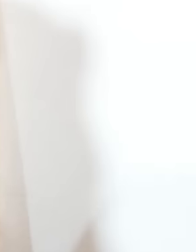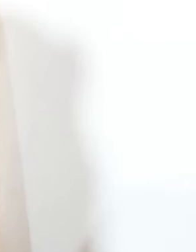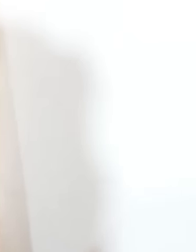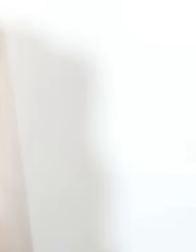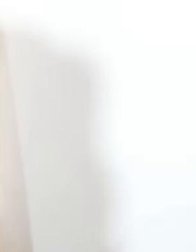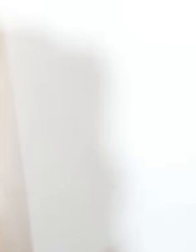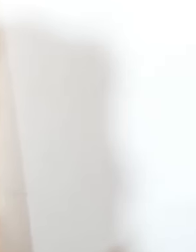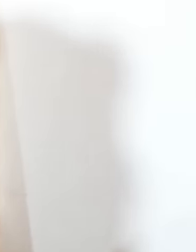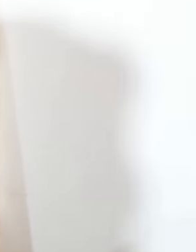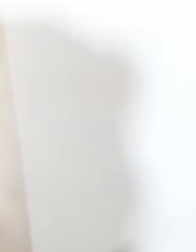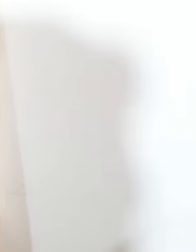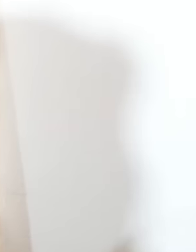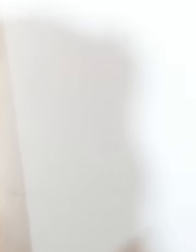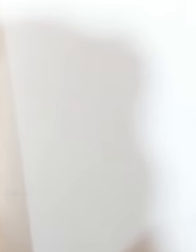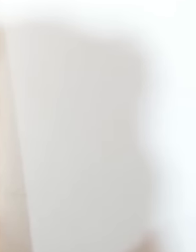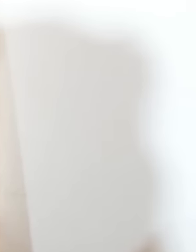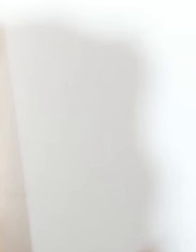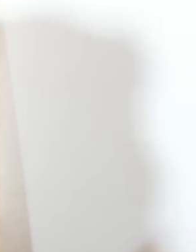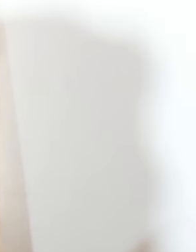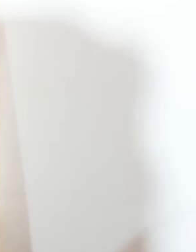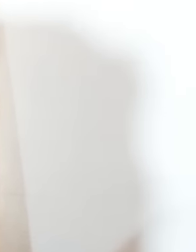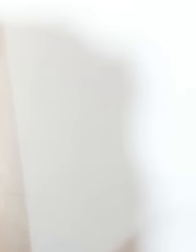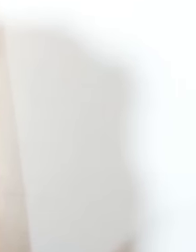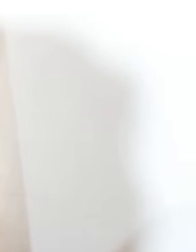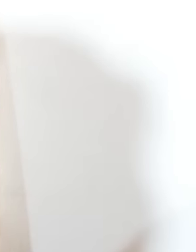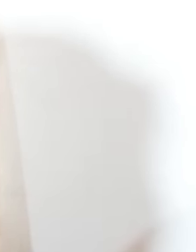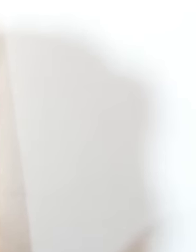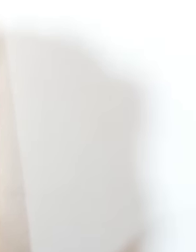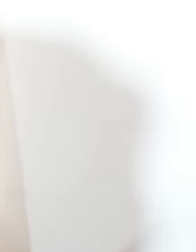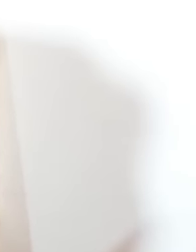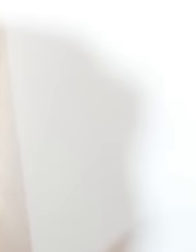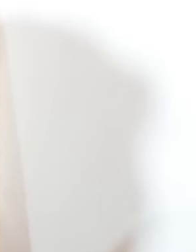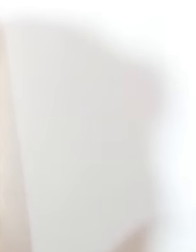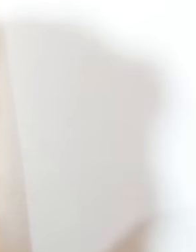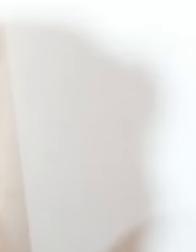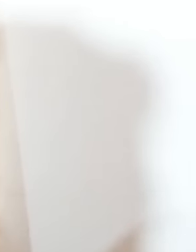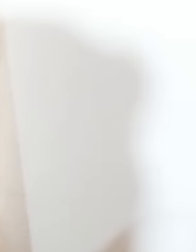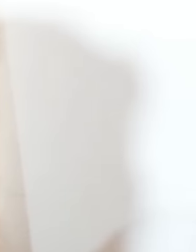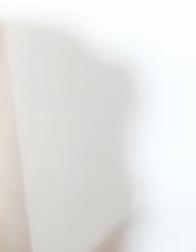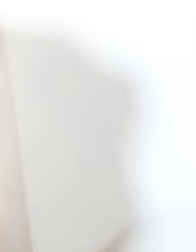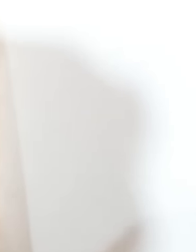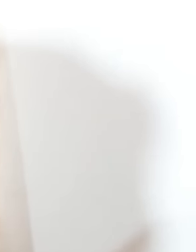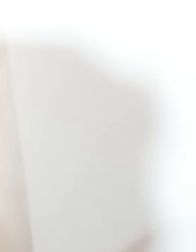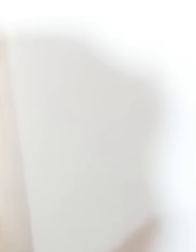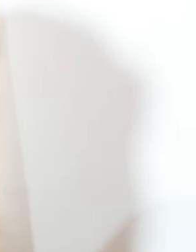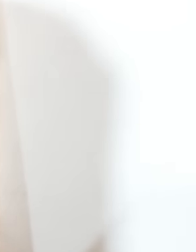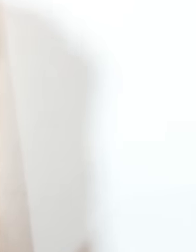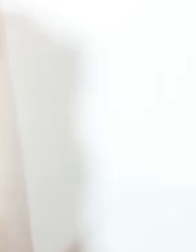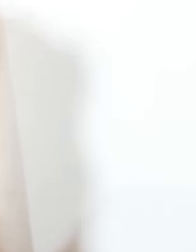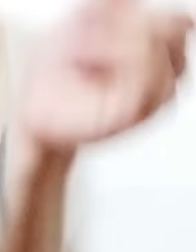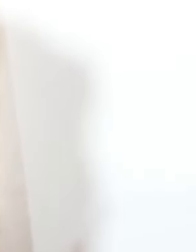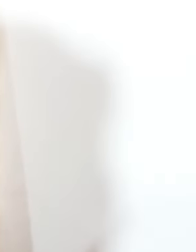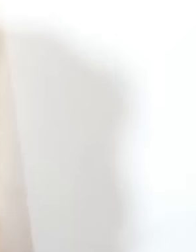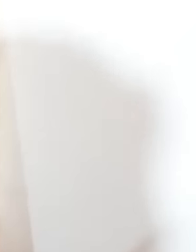antes de continuar, los periodistas yo creo que se creen que llevar un país a cabo es tan fácil, se piensan que es llegar, sentarse